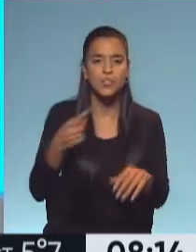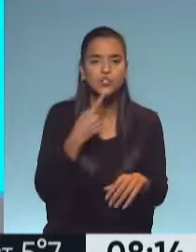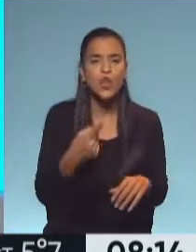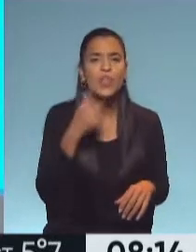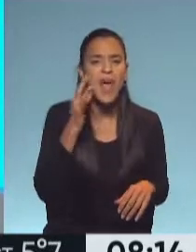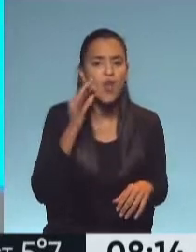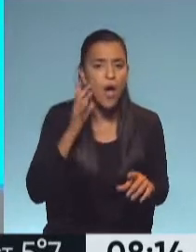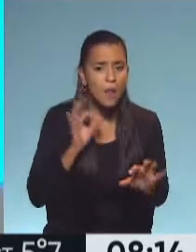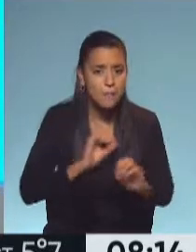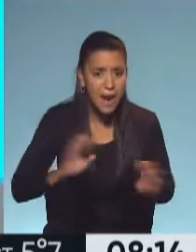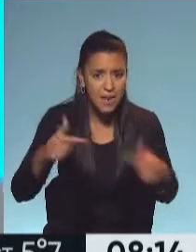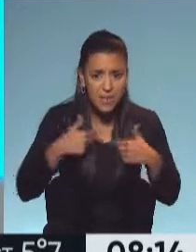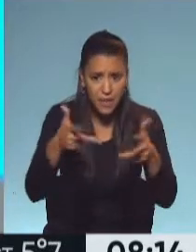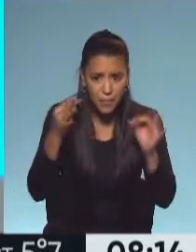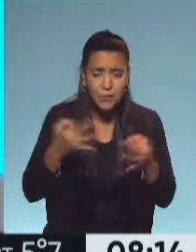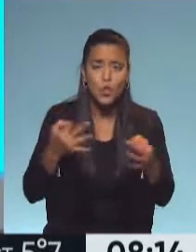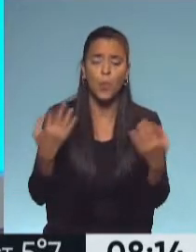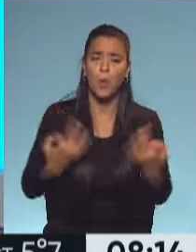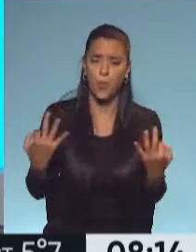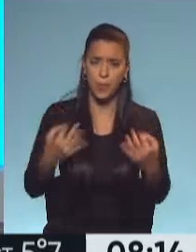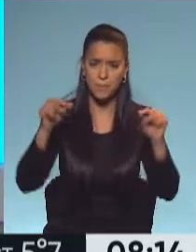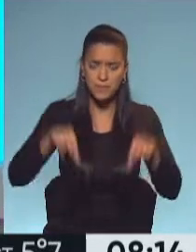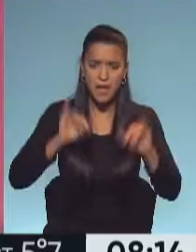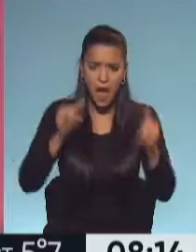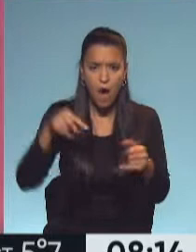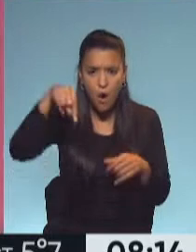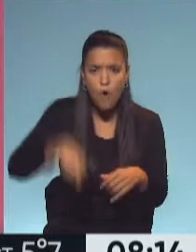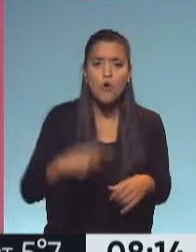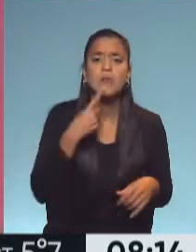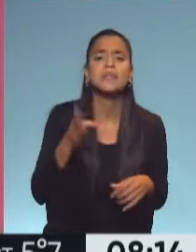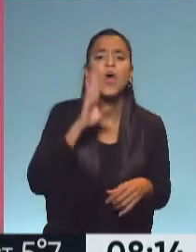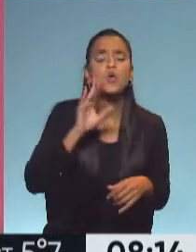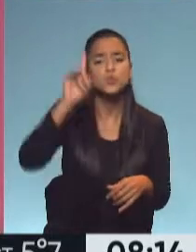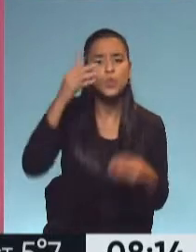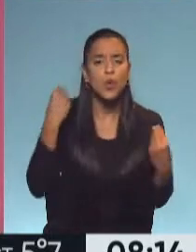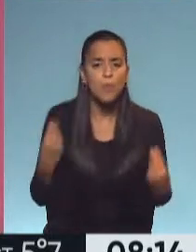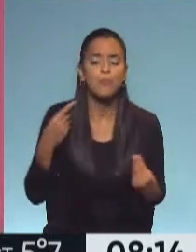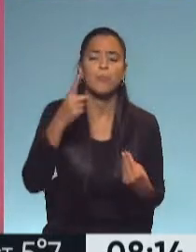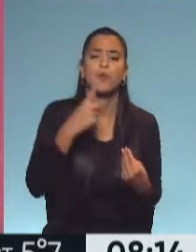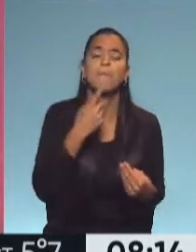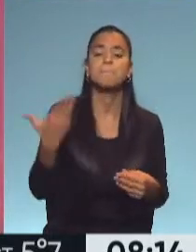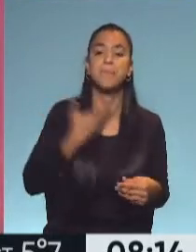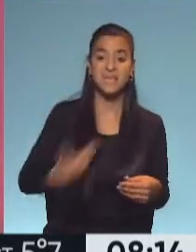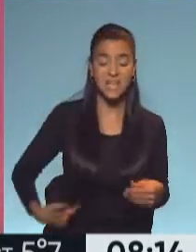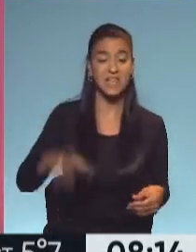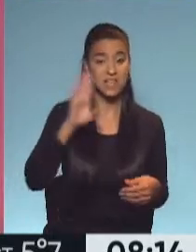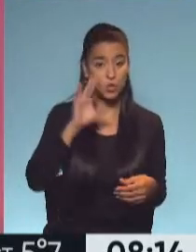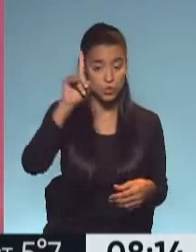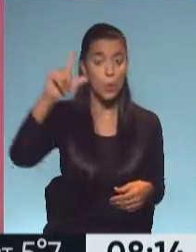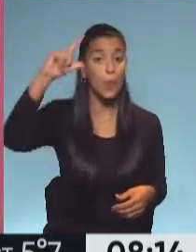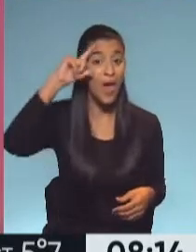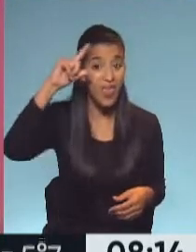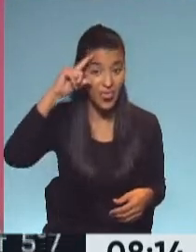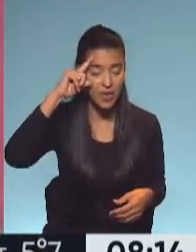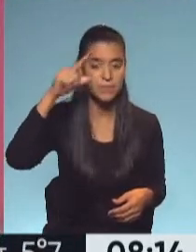mal algo. No, está muy bien. Sí, todo muy bien. Nos vamos en este caso a Estados Unidos. ¿Por qué? Porque el presidente de Estados Unidos, Joe